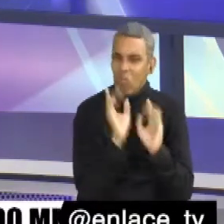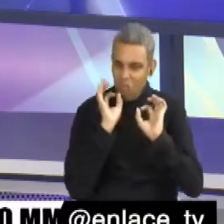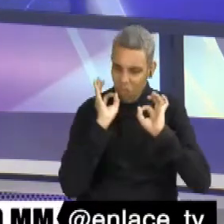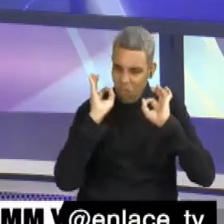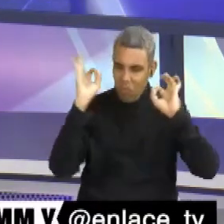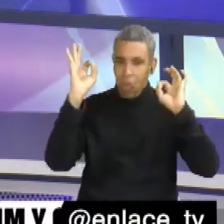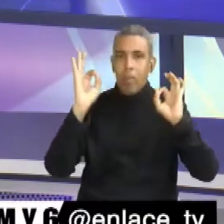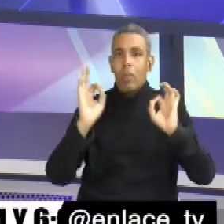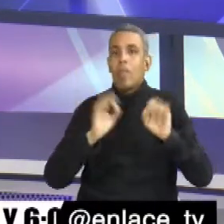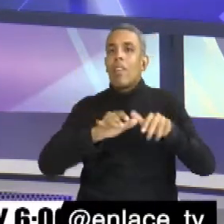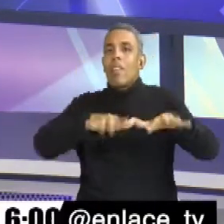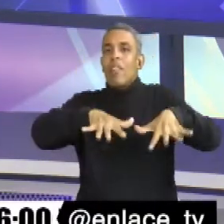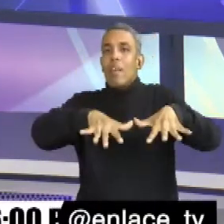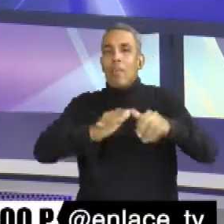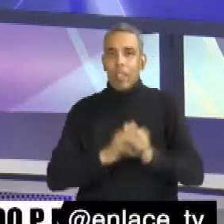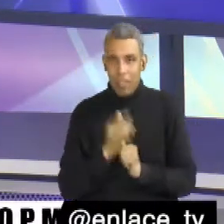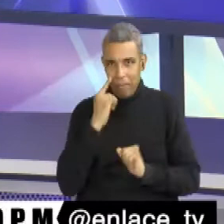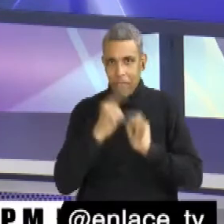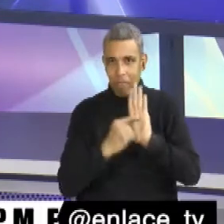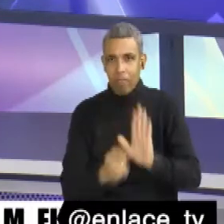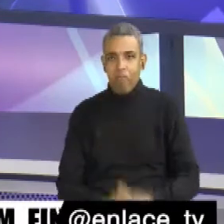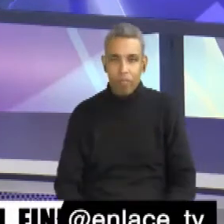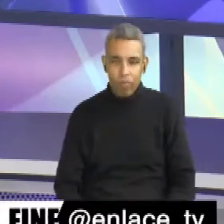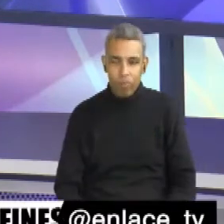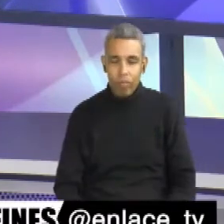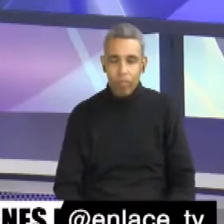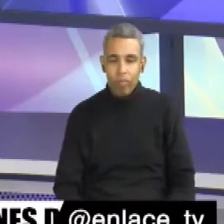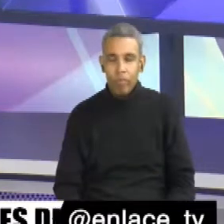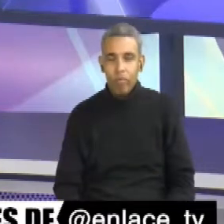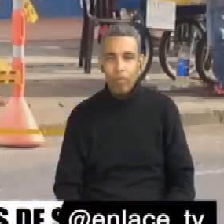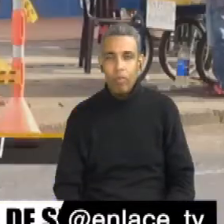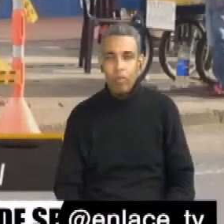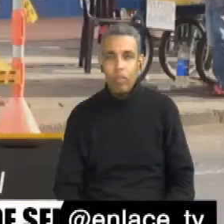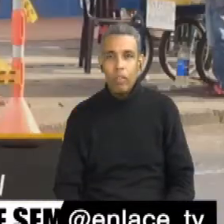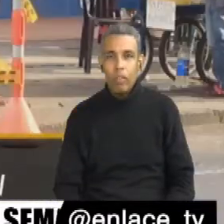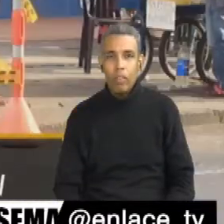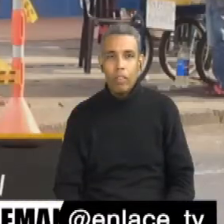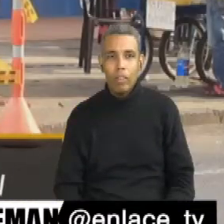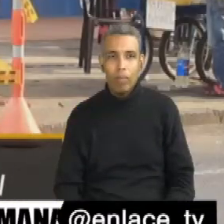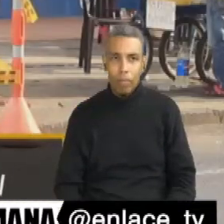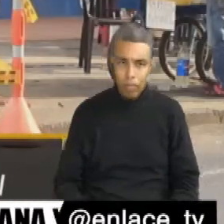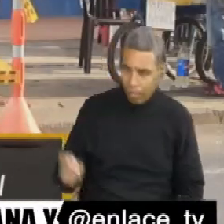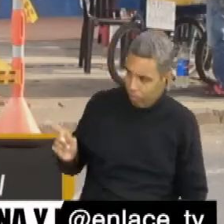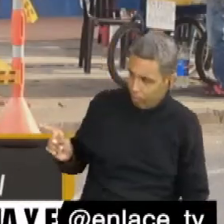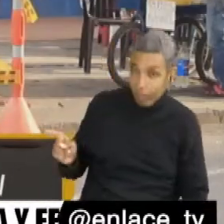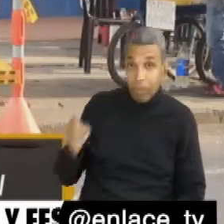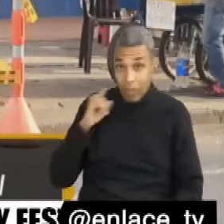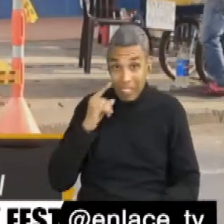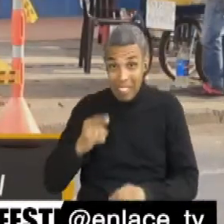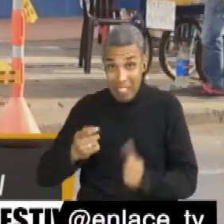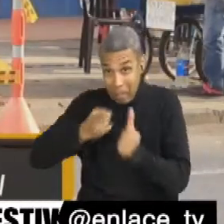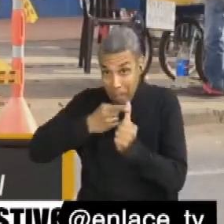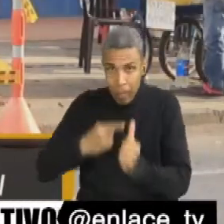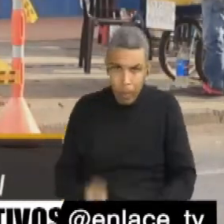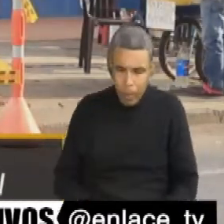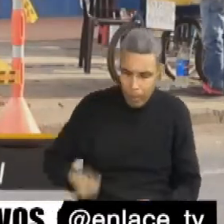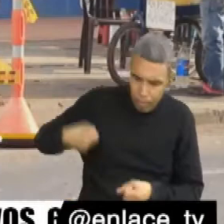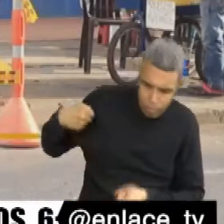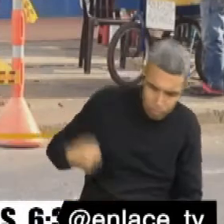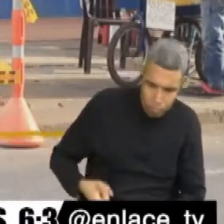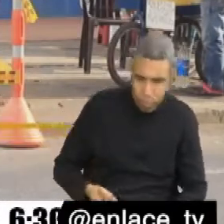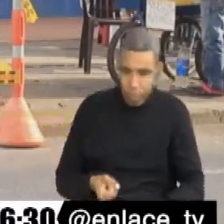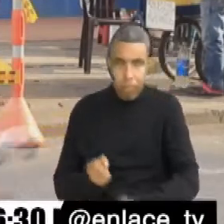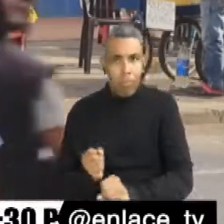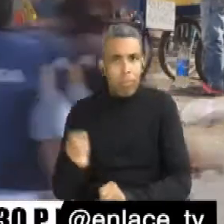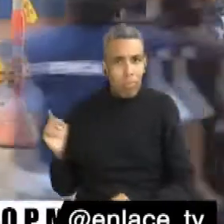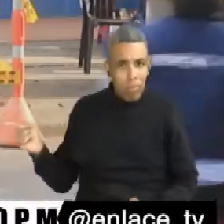los que se invierten 9.324 millones de pesos. Así, con trabajos de perforación horizontales subterráneas para no dañar